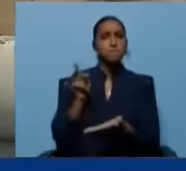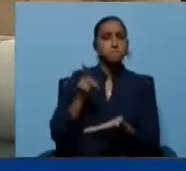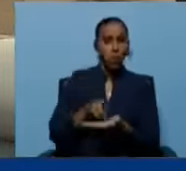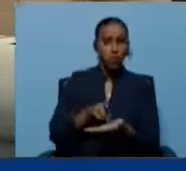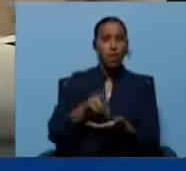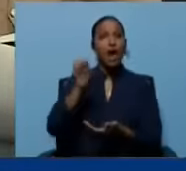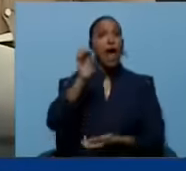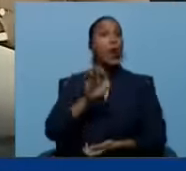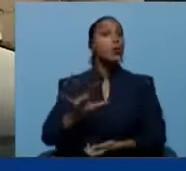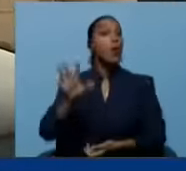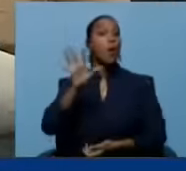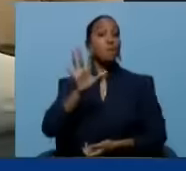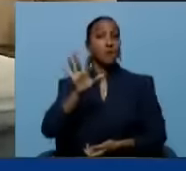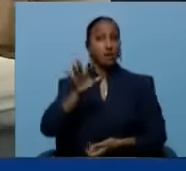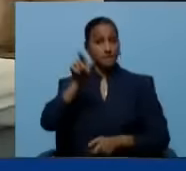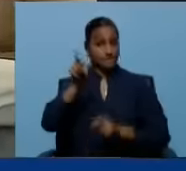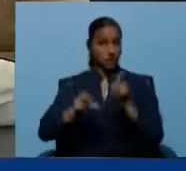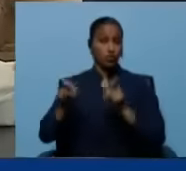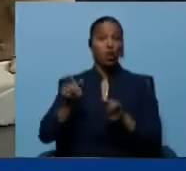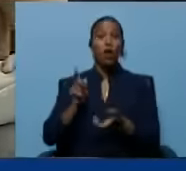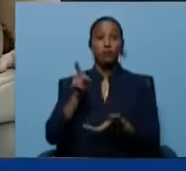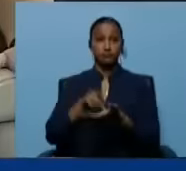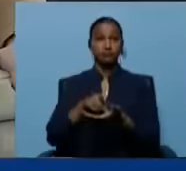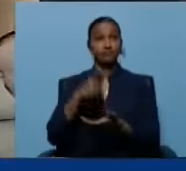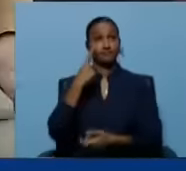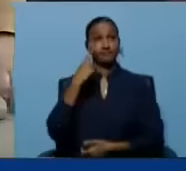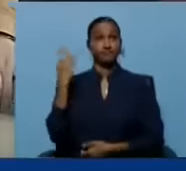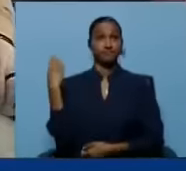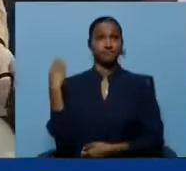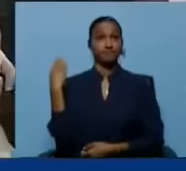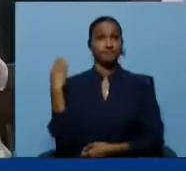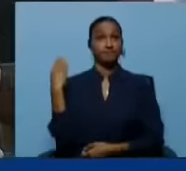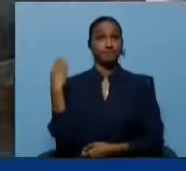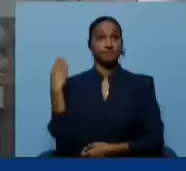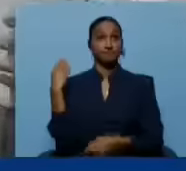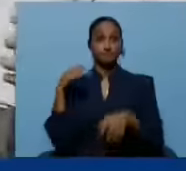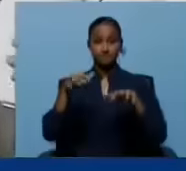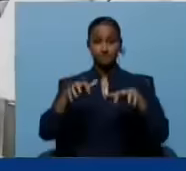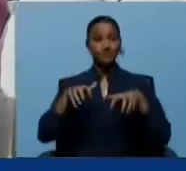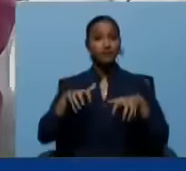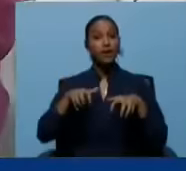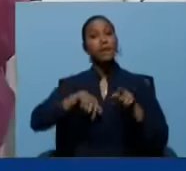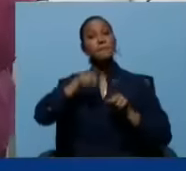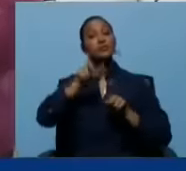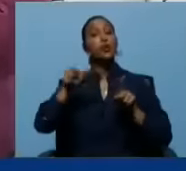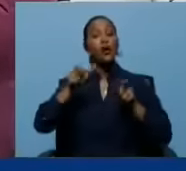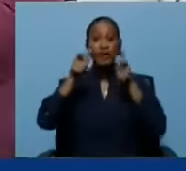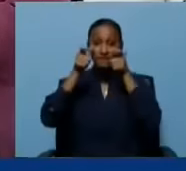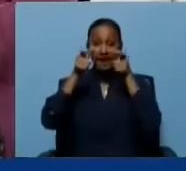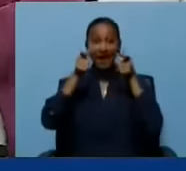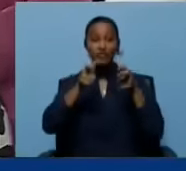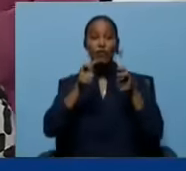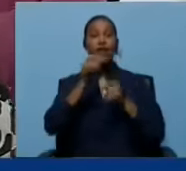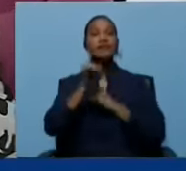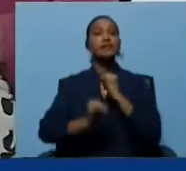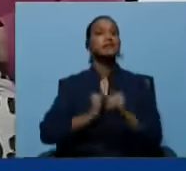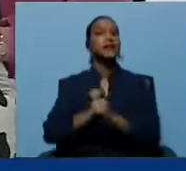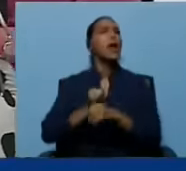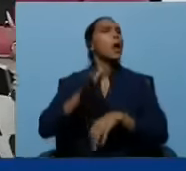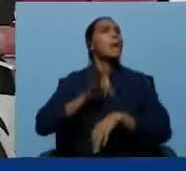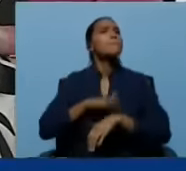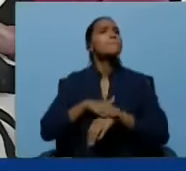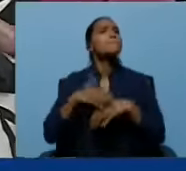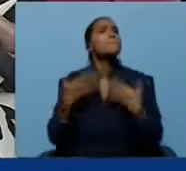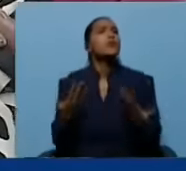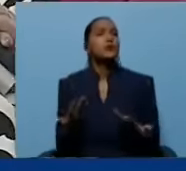Europa. Aquí están. ¿Y por qué hay veedores internacionales en Venezuela? Porque ayer hubo elecciones